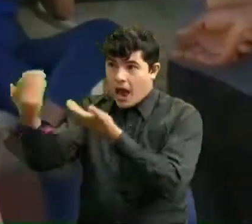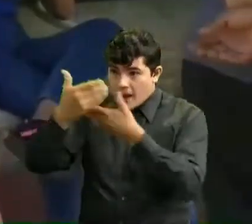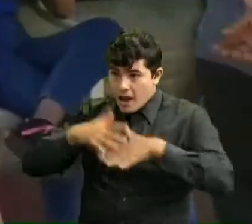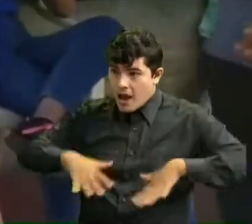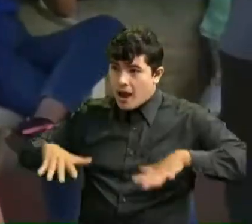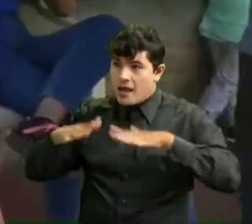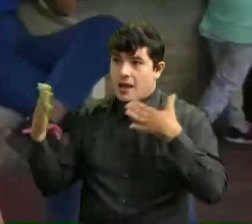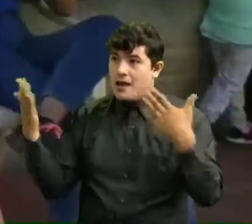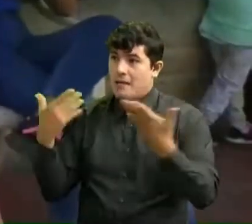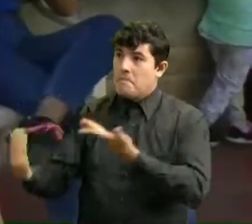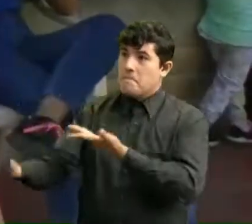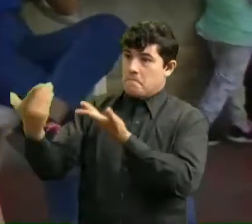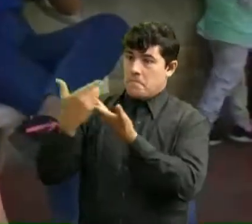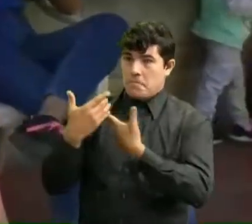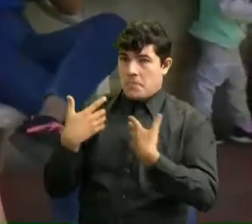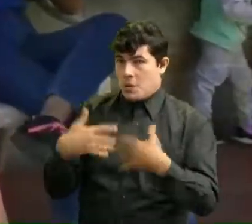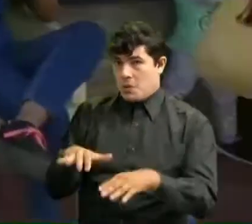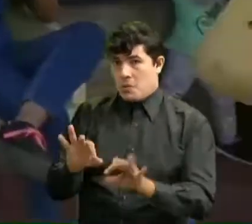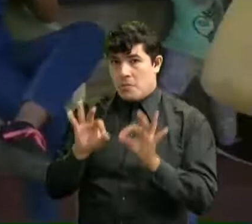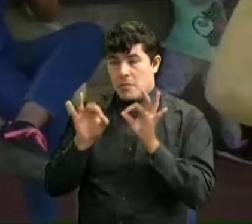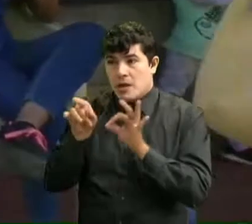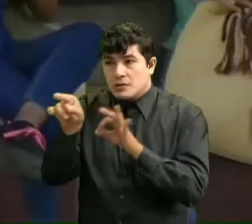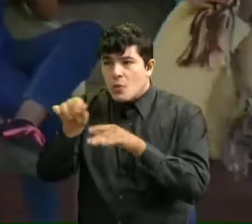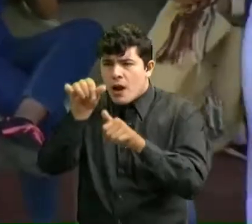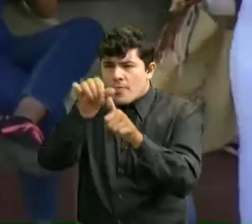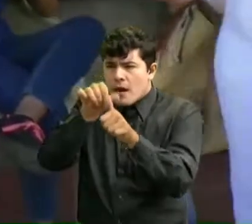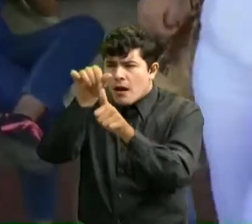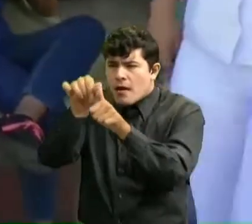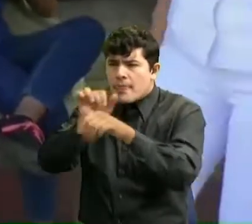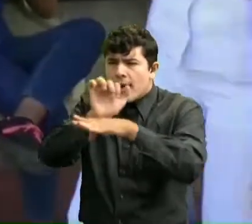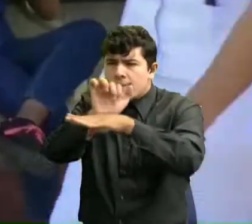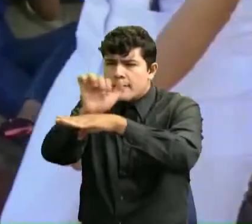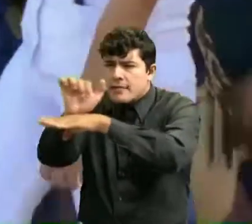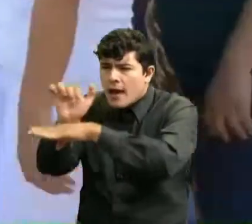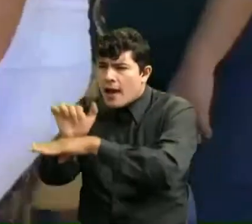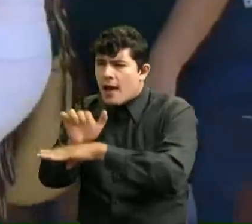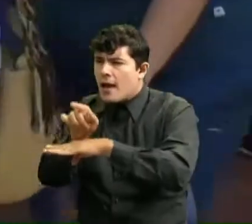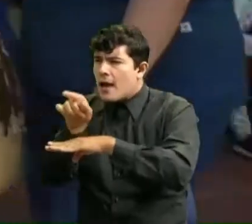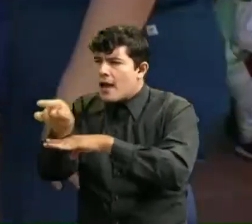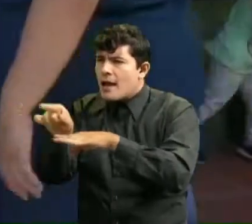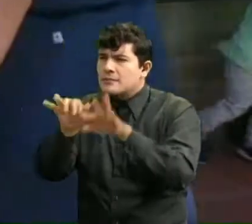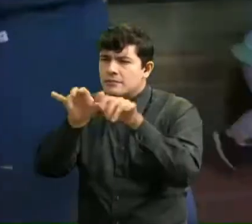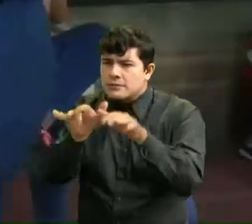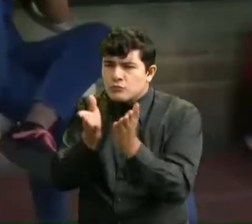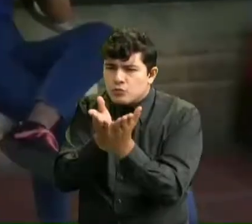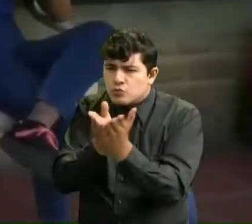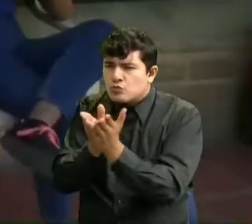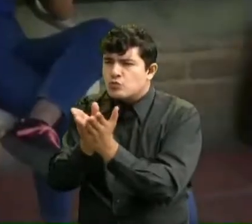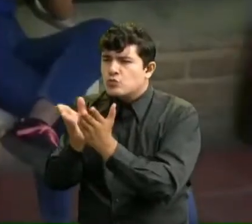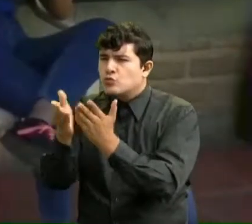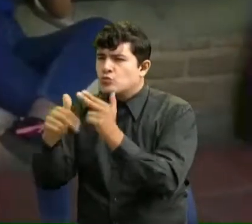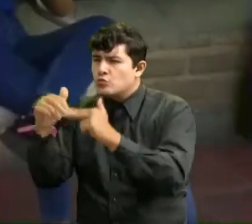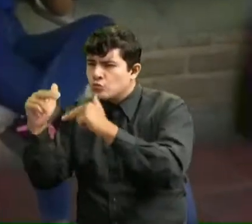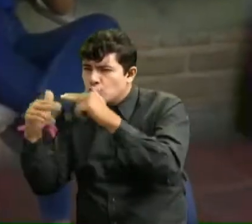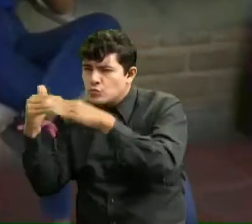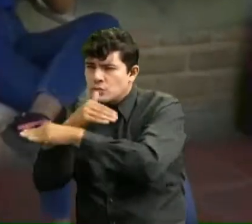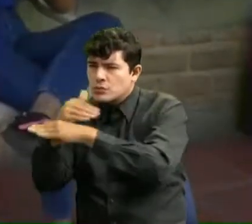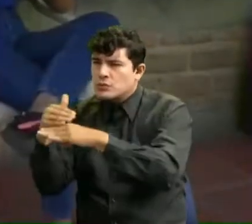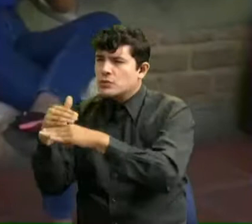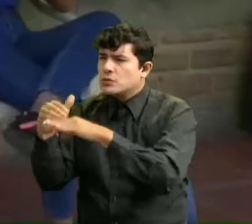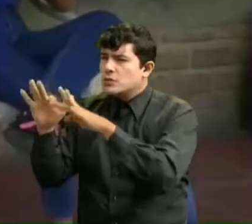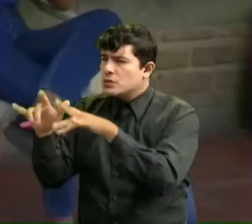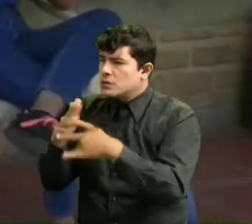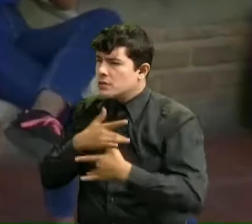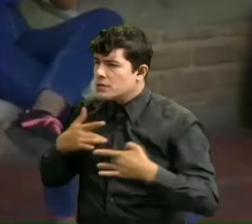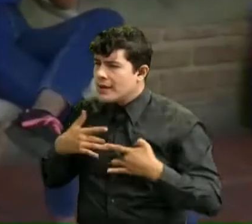los representantes de cada entidad, que conozcan los problemas de cada sector, de cada